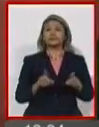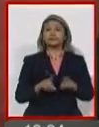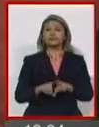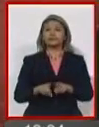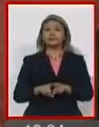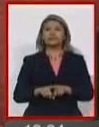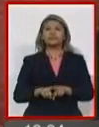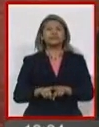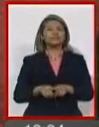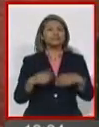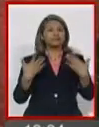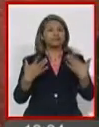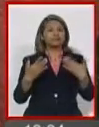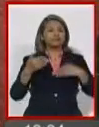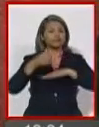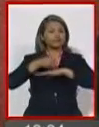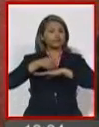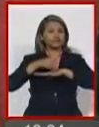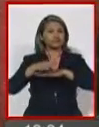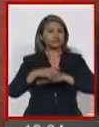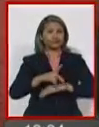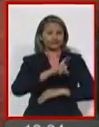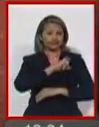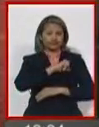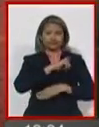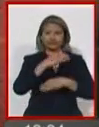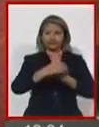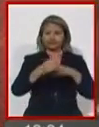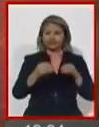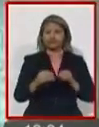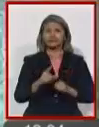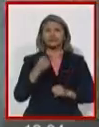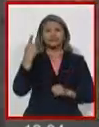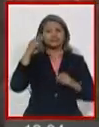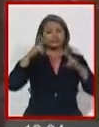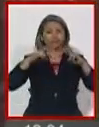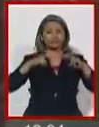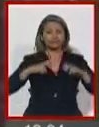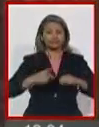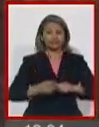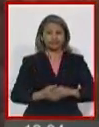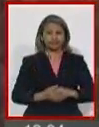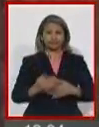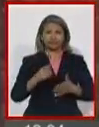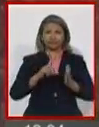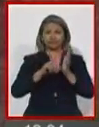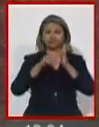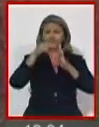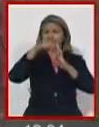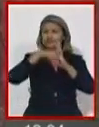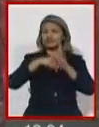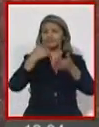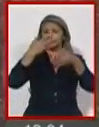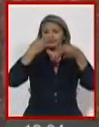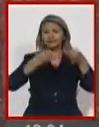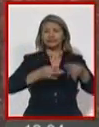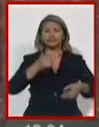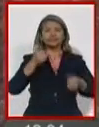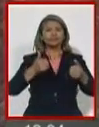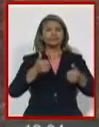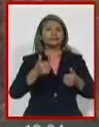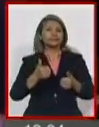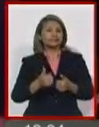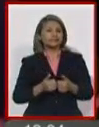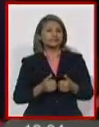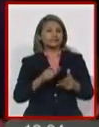que van a ser remitidos a la FELCC para que ellos puedan investigar más a detalle y puedan así determinar